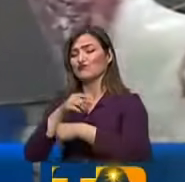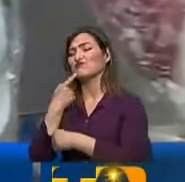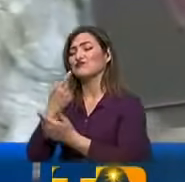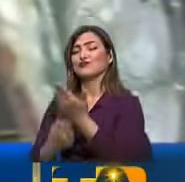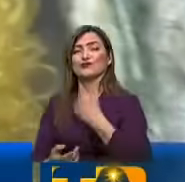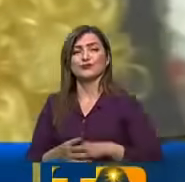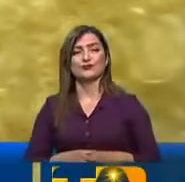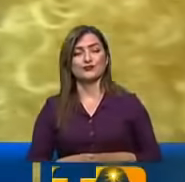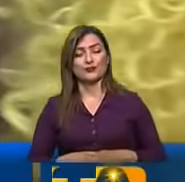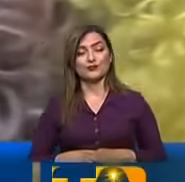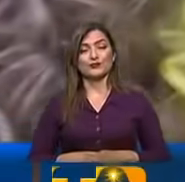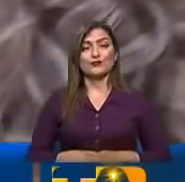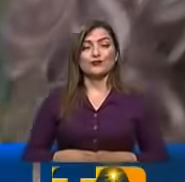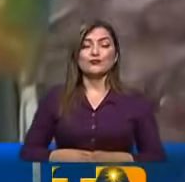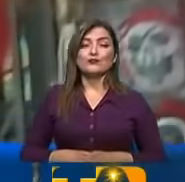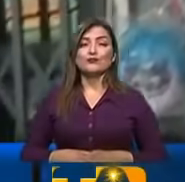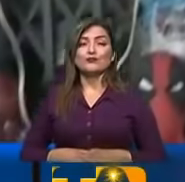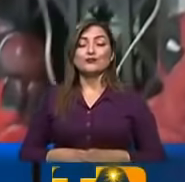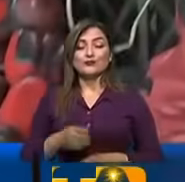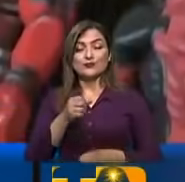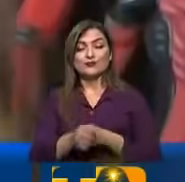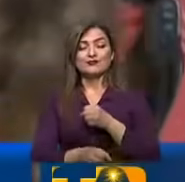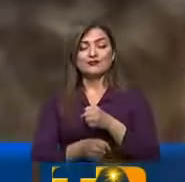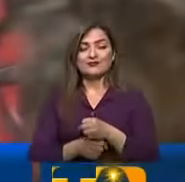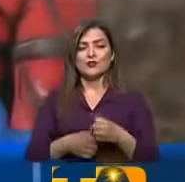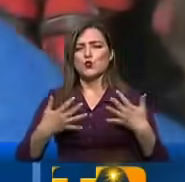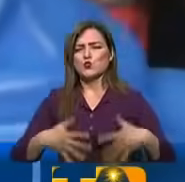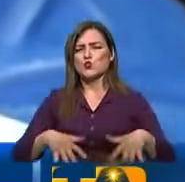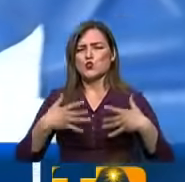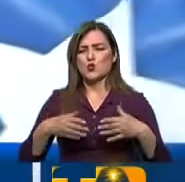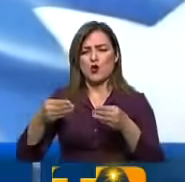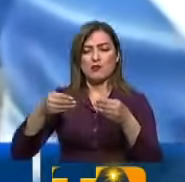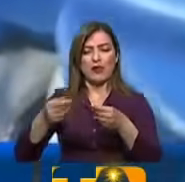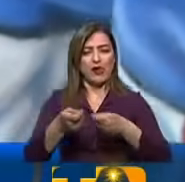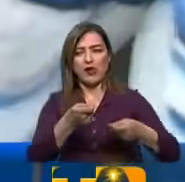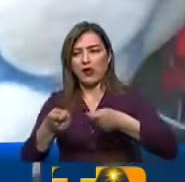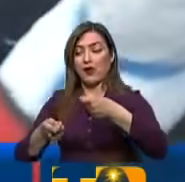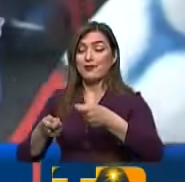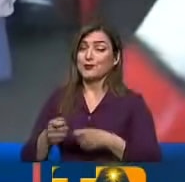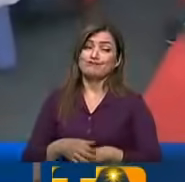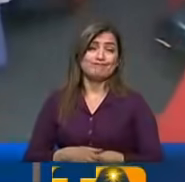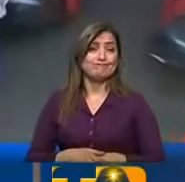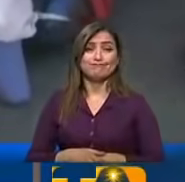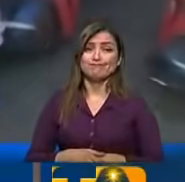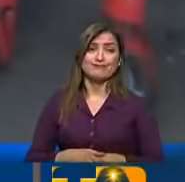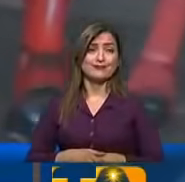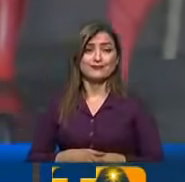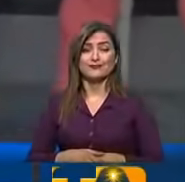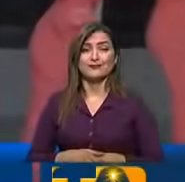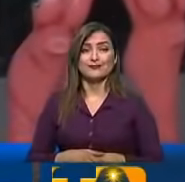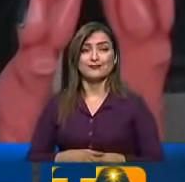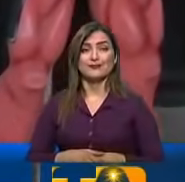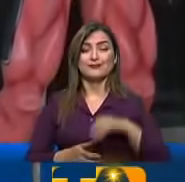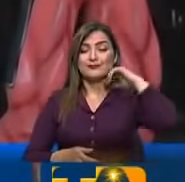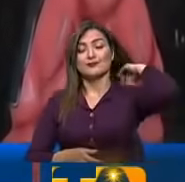decir? Sí, lo que pasa es que este año sí hubo bastante escasez de comercio porque en tiempos